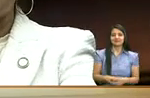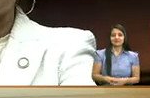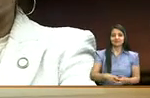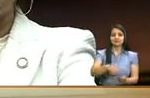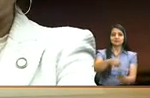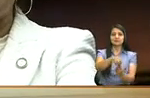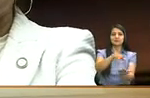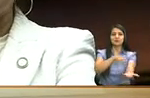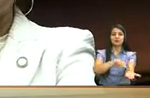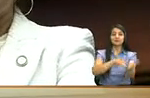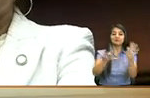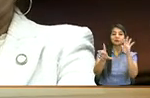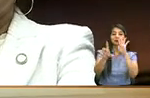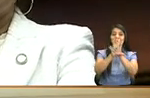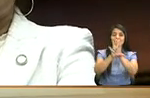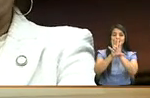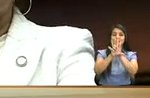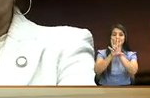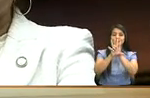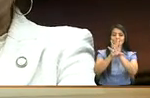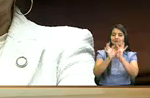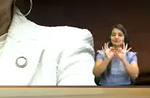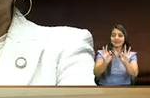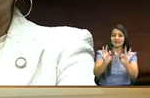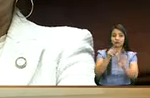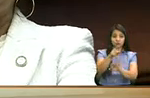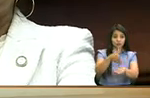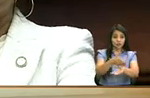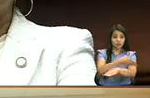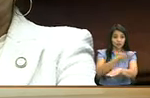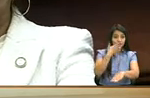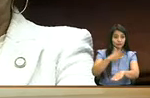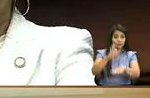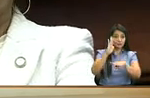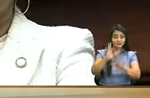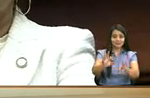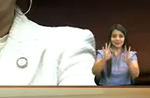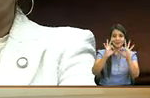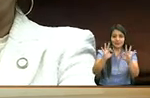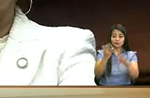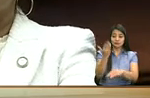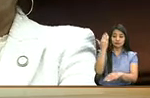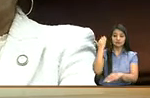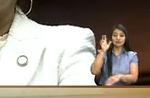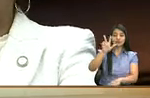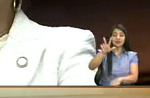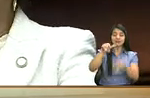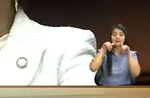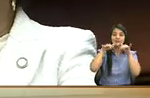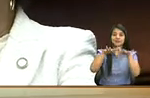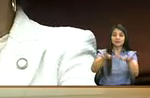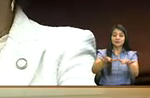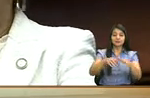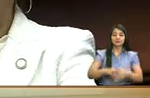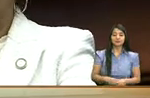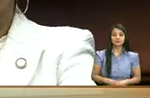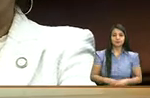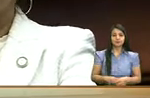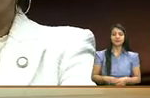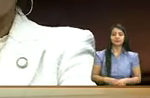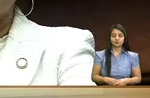ese proyecto de ley que les prometí el 3 de septiembre. Como voy